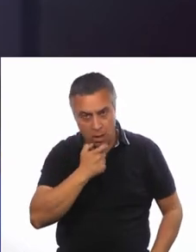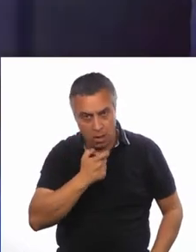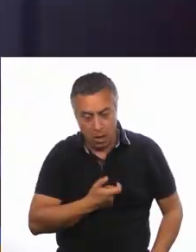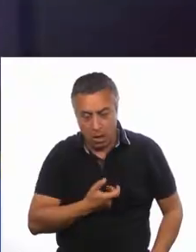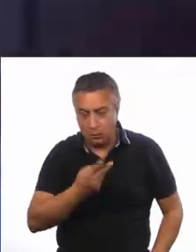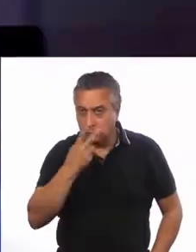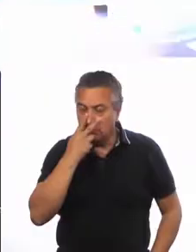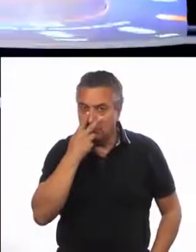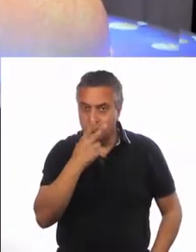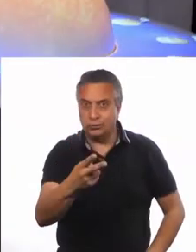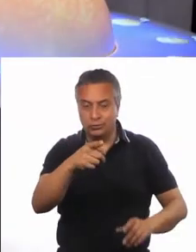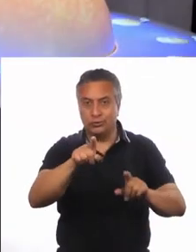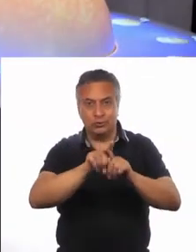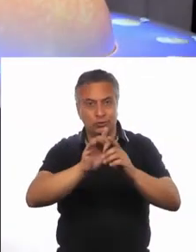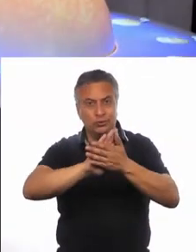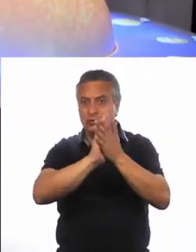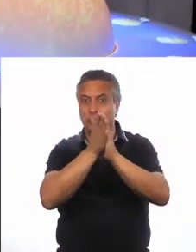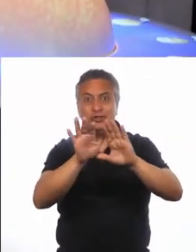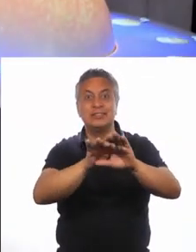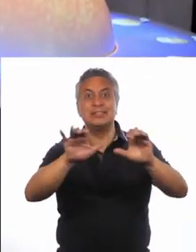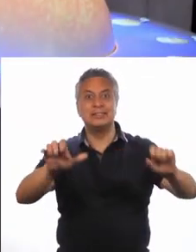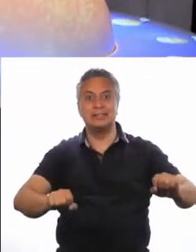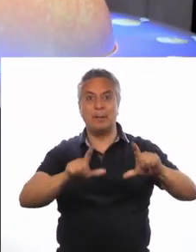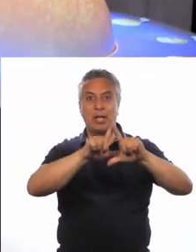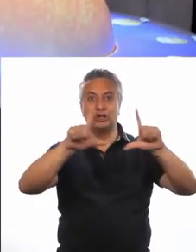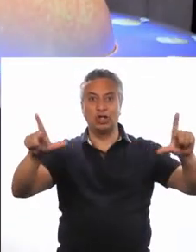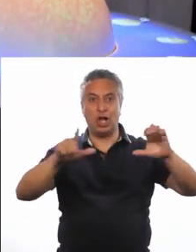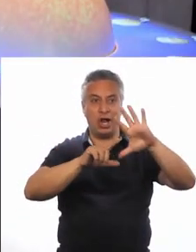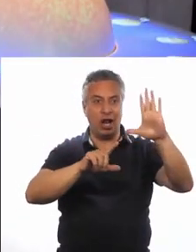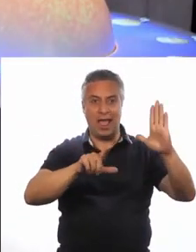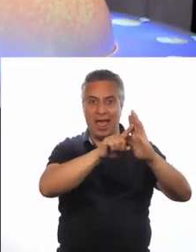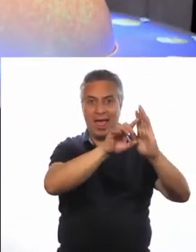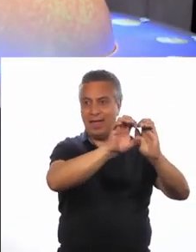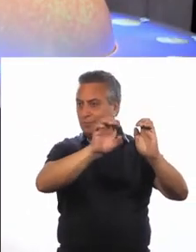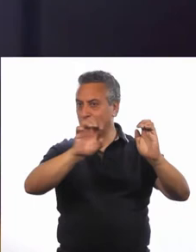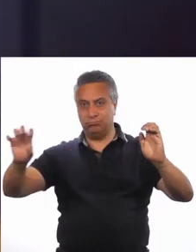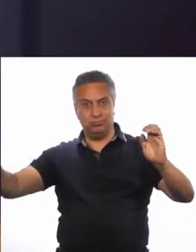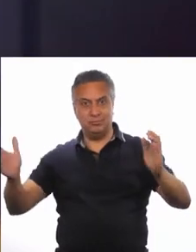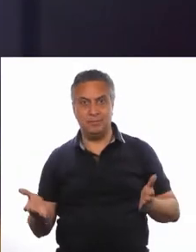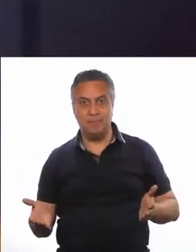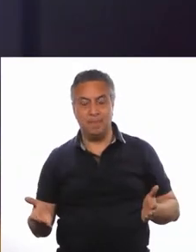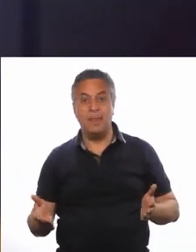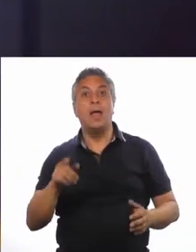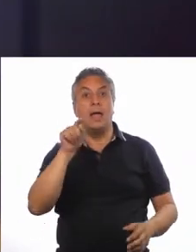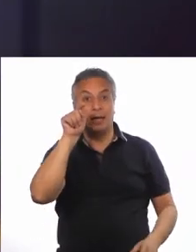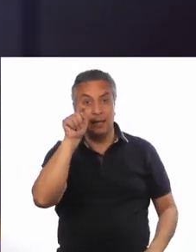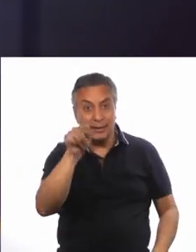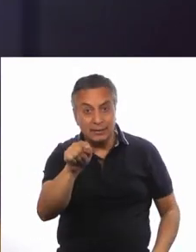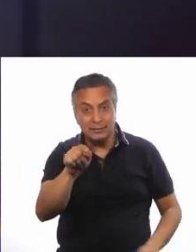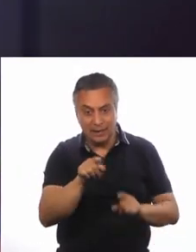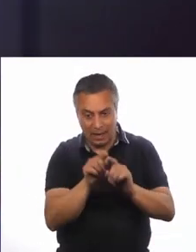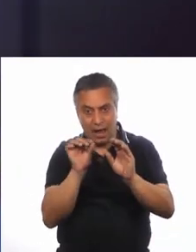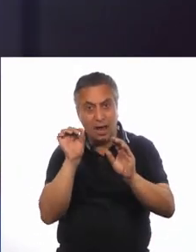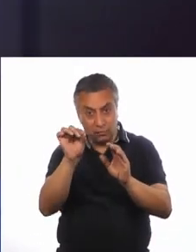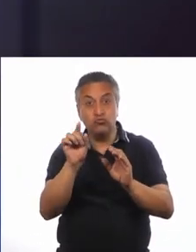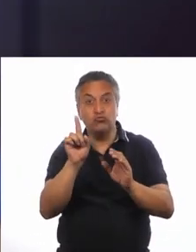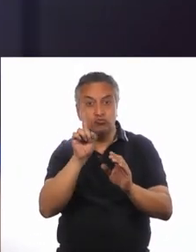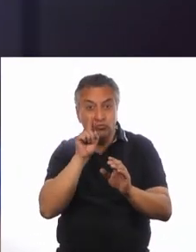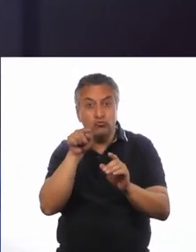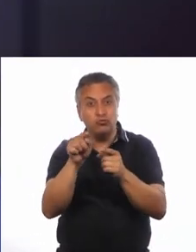solar el origen de este campo magnético está precisamente en el plasma estas partículas cargadas eléctricamente